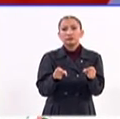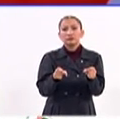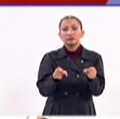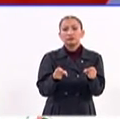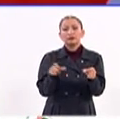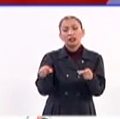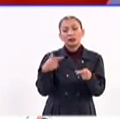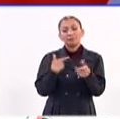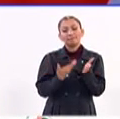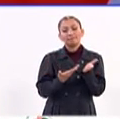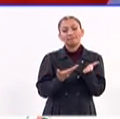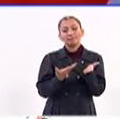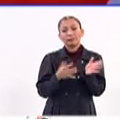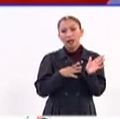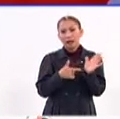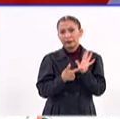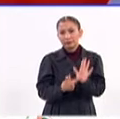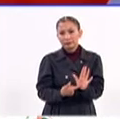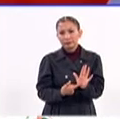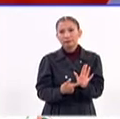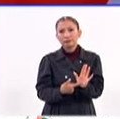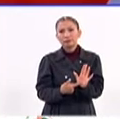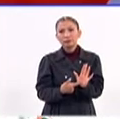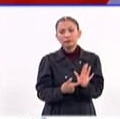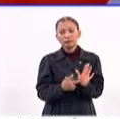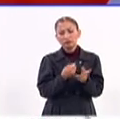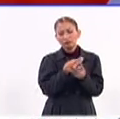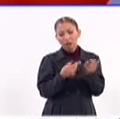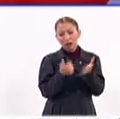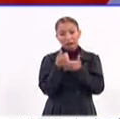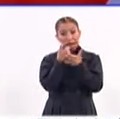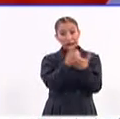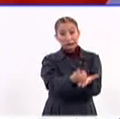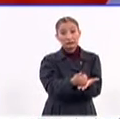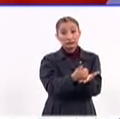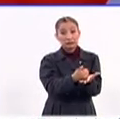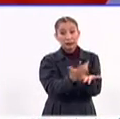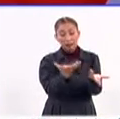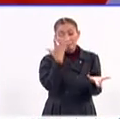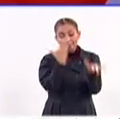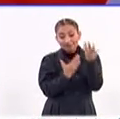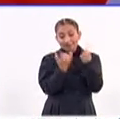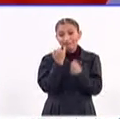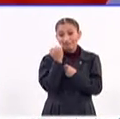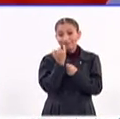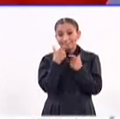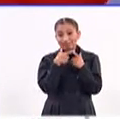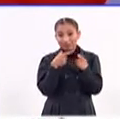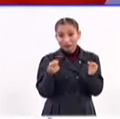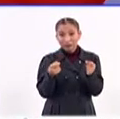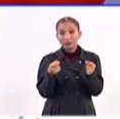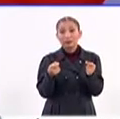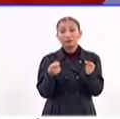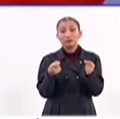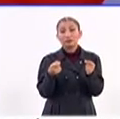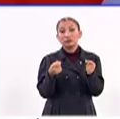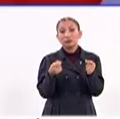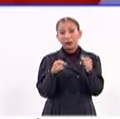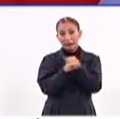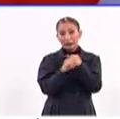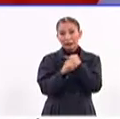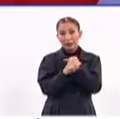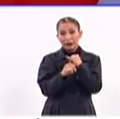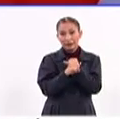la cual ofrece una herramienta de aprendizaje de idioma japonés